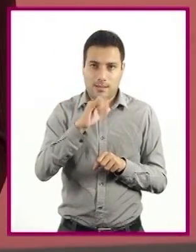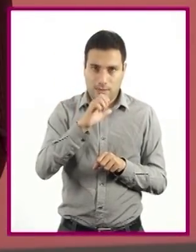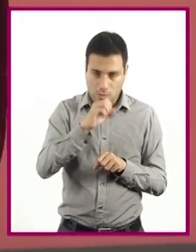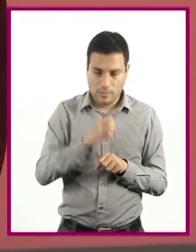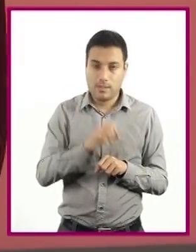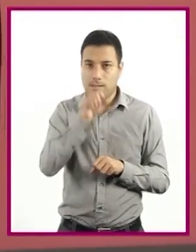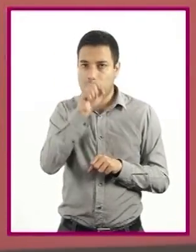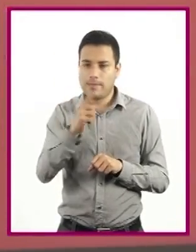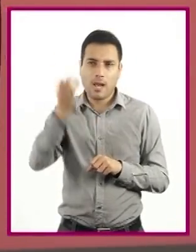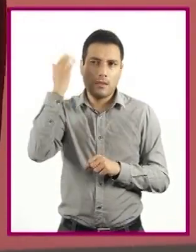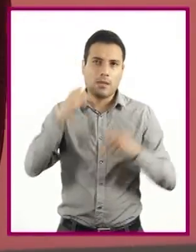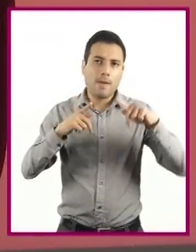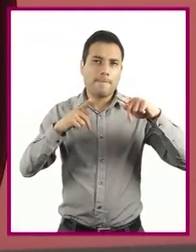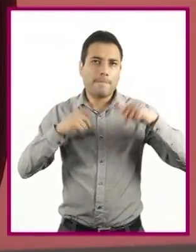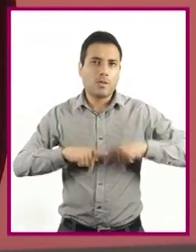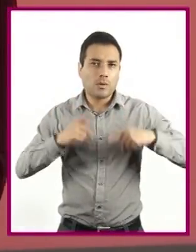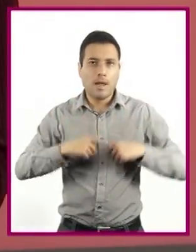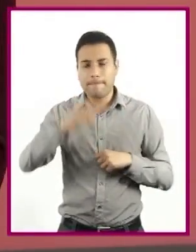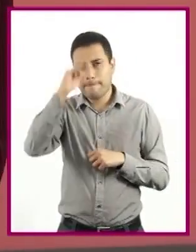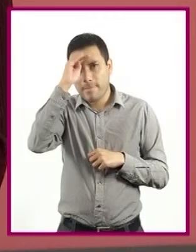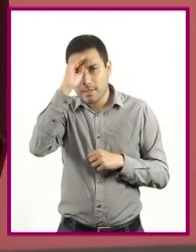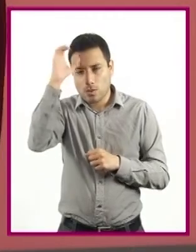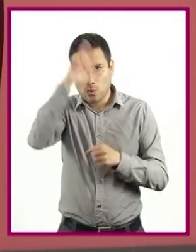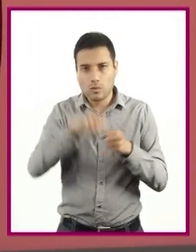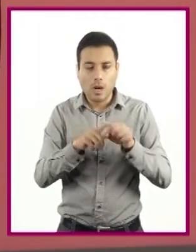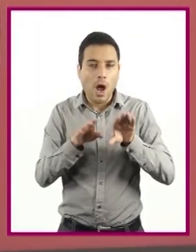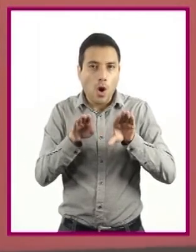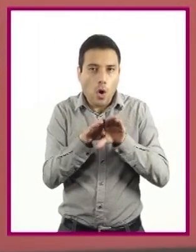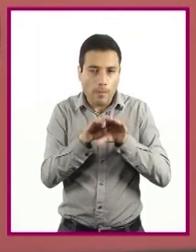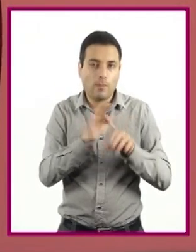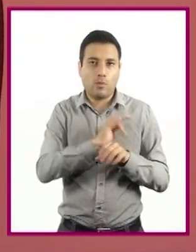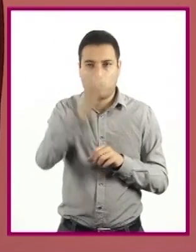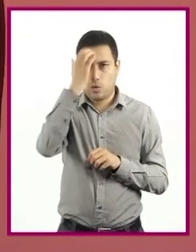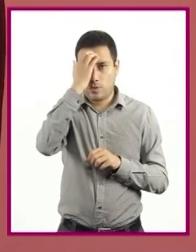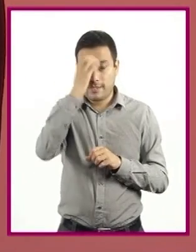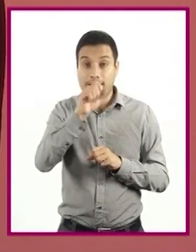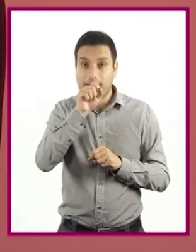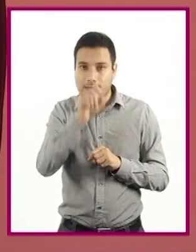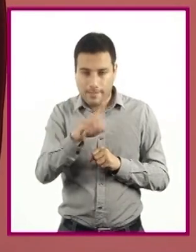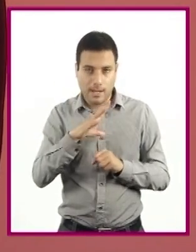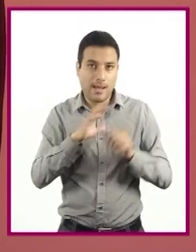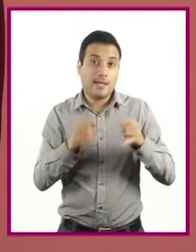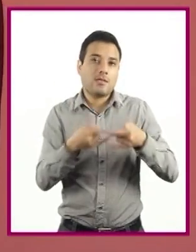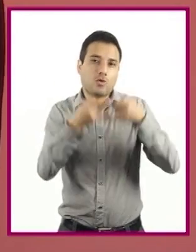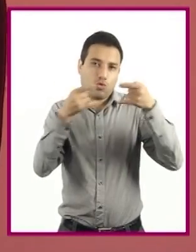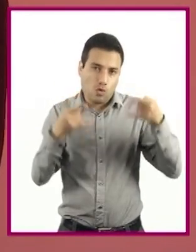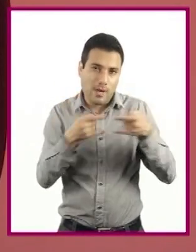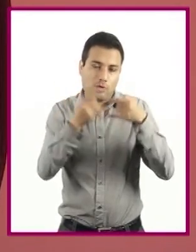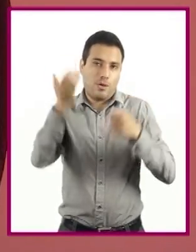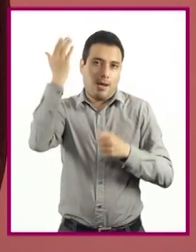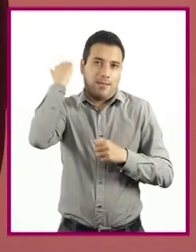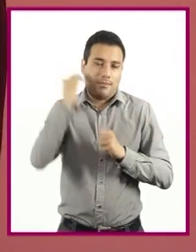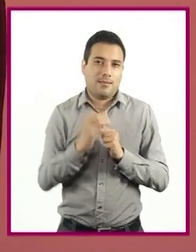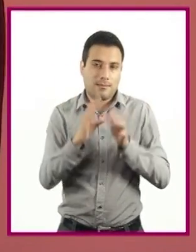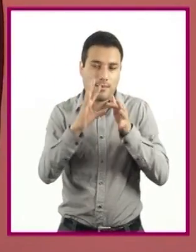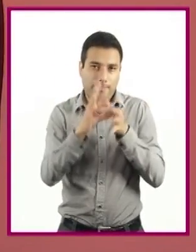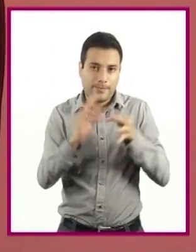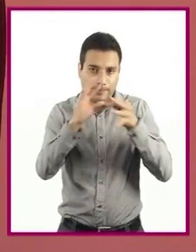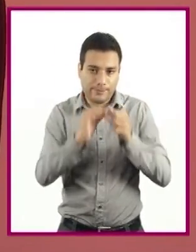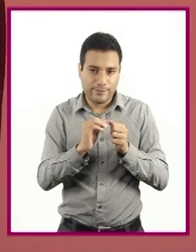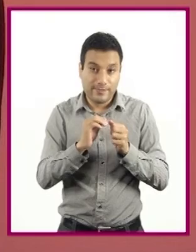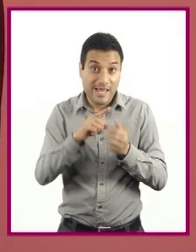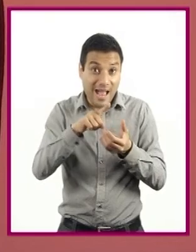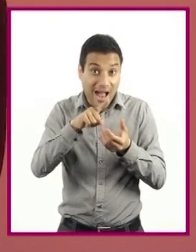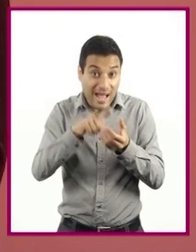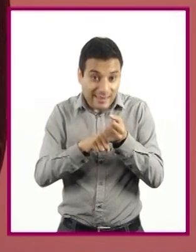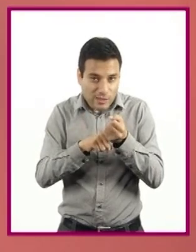sociedad y el pensamiento chino en la antigüedad. También nos cuentan historias que han sucedido hace miles de años, pero cuyas moralejas